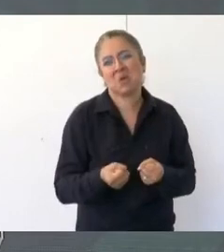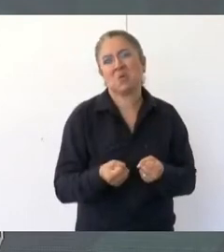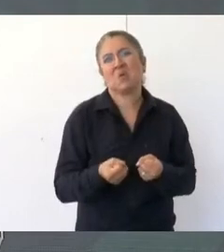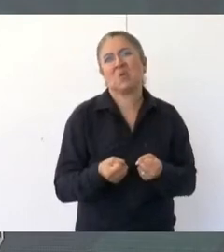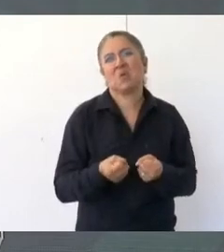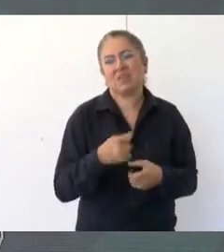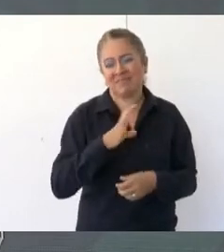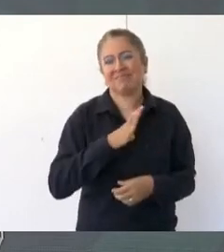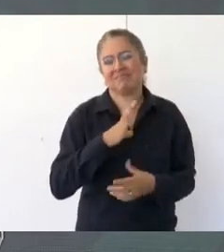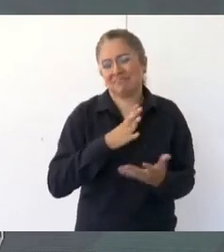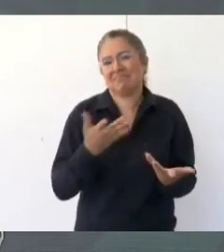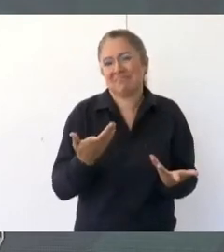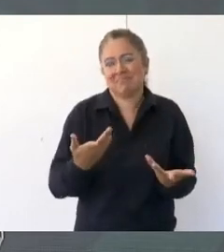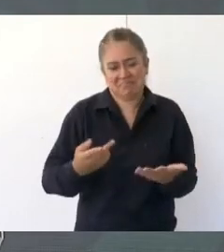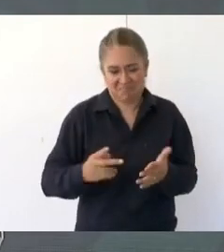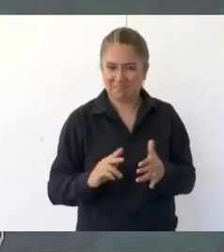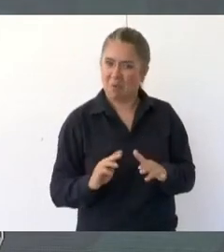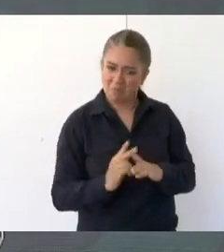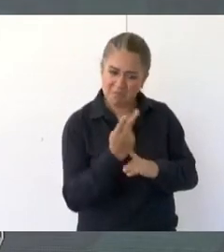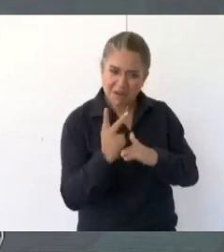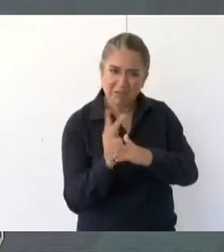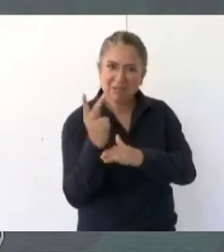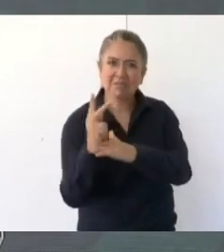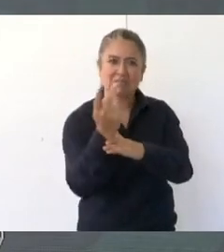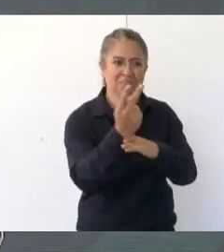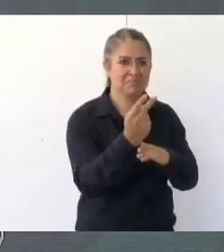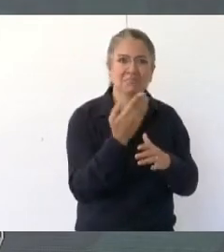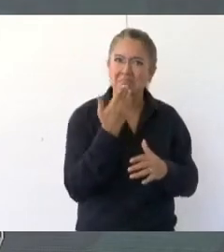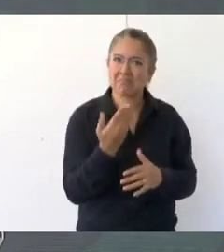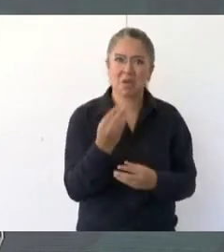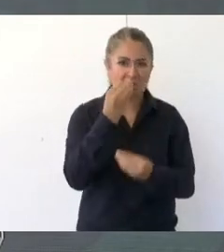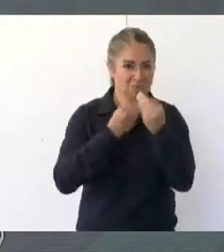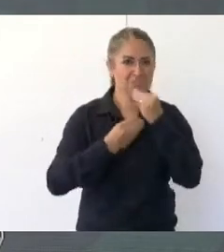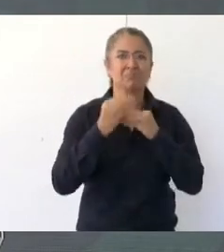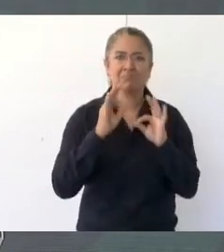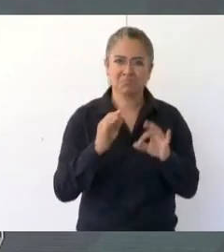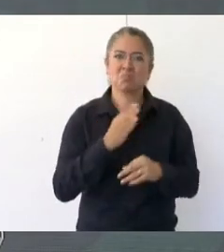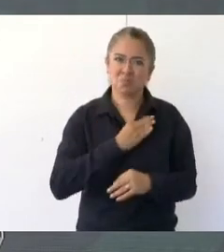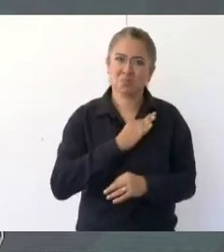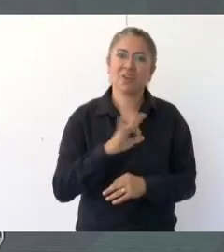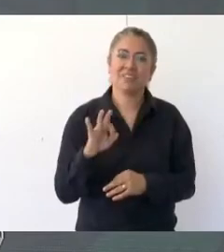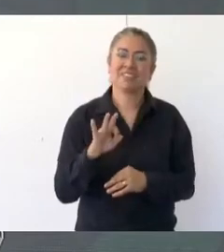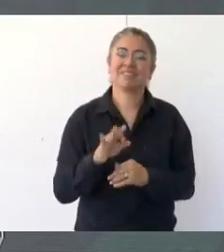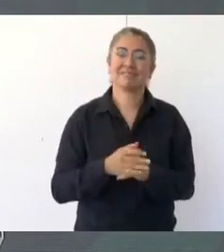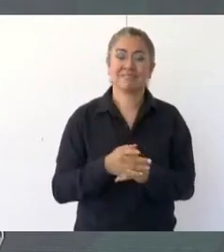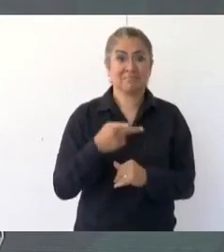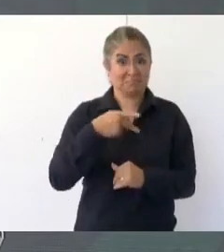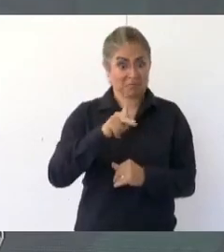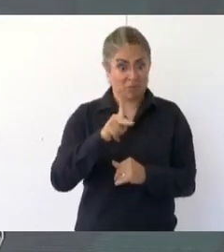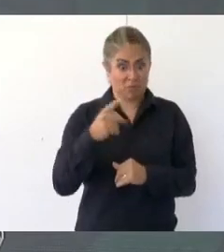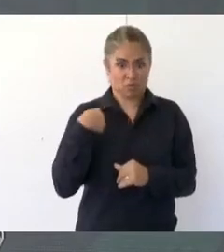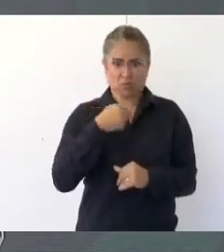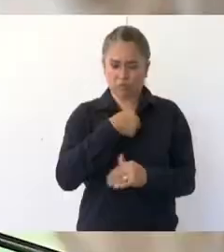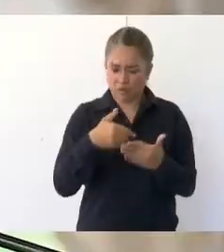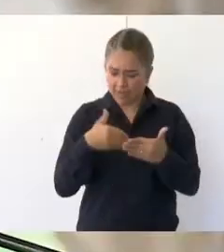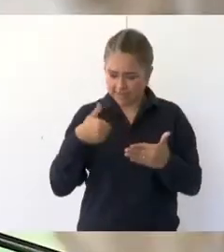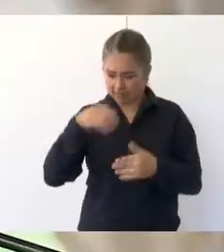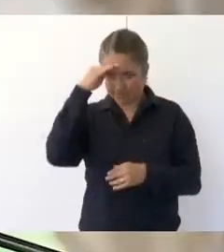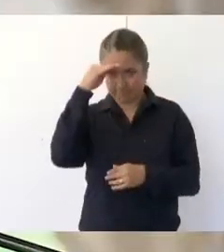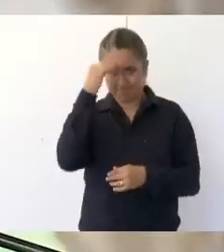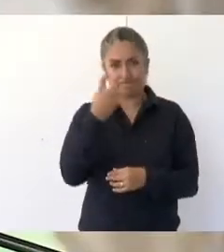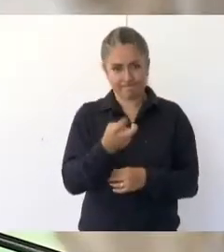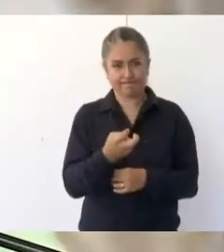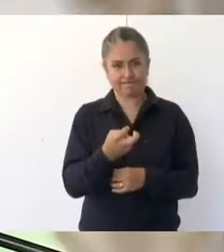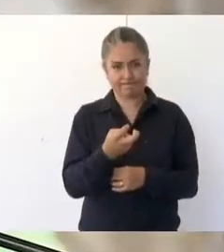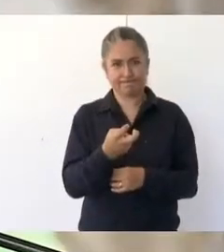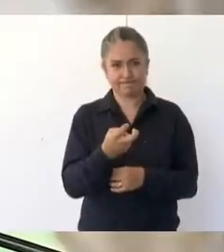la producción de alimentos. Y tenemos que estar pensando en eso,